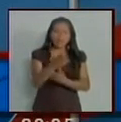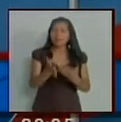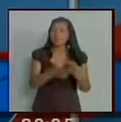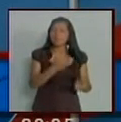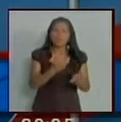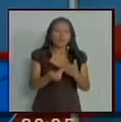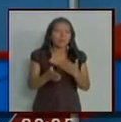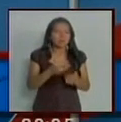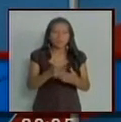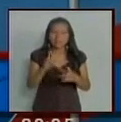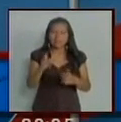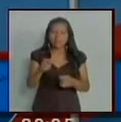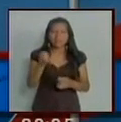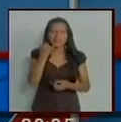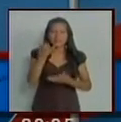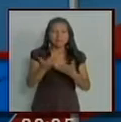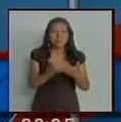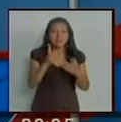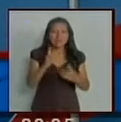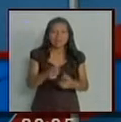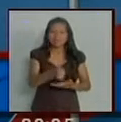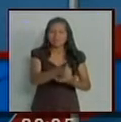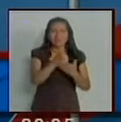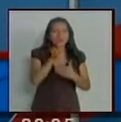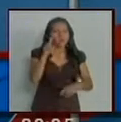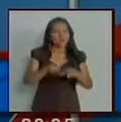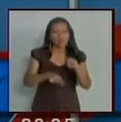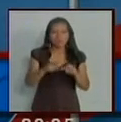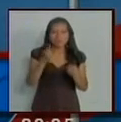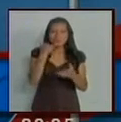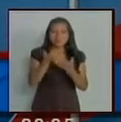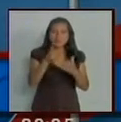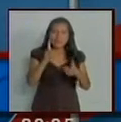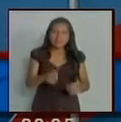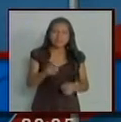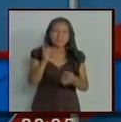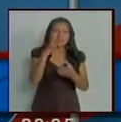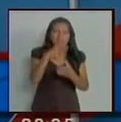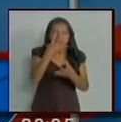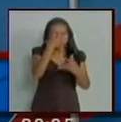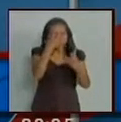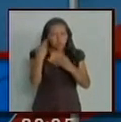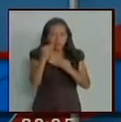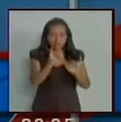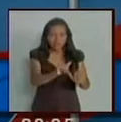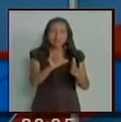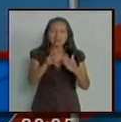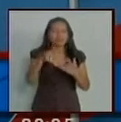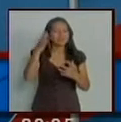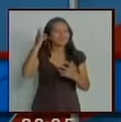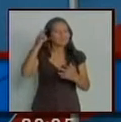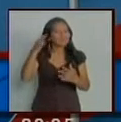sedar a la guaguita, porque no te colabora el niñito y tienes que sacar las pilas. Pero